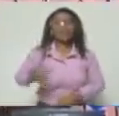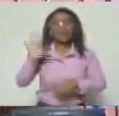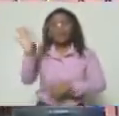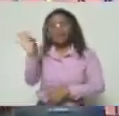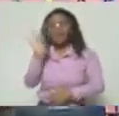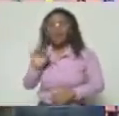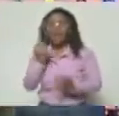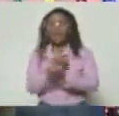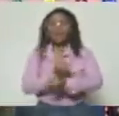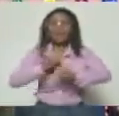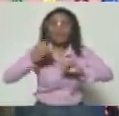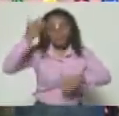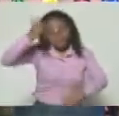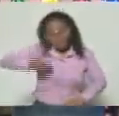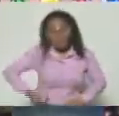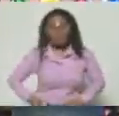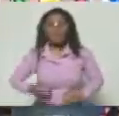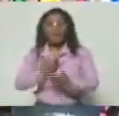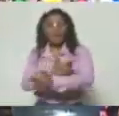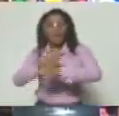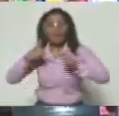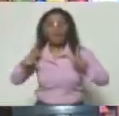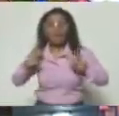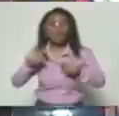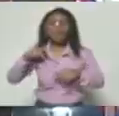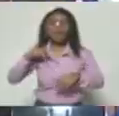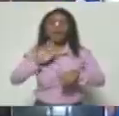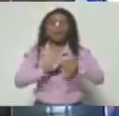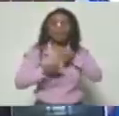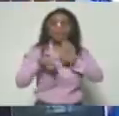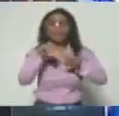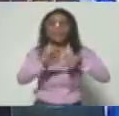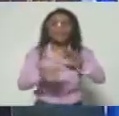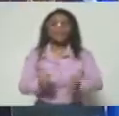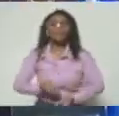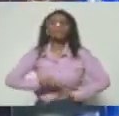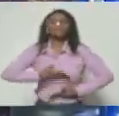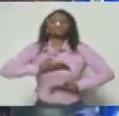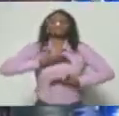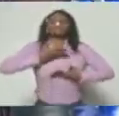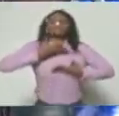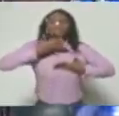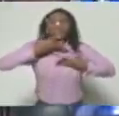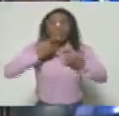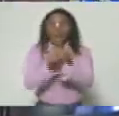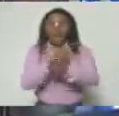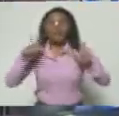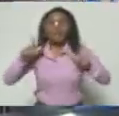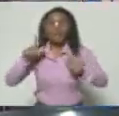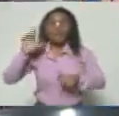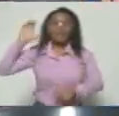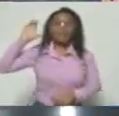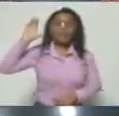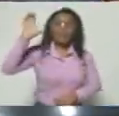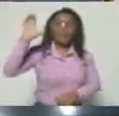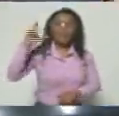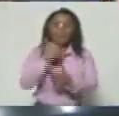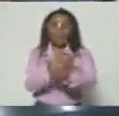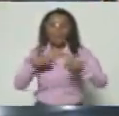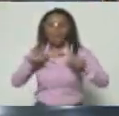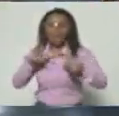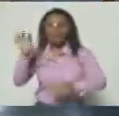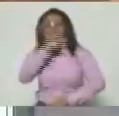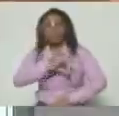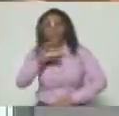ser independiente, de ser libre, de caminar, de respirar aire libre en una patria libre y